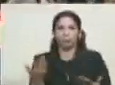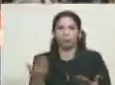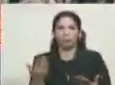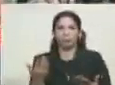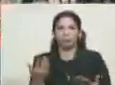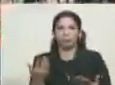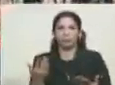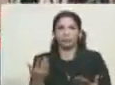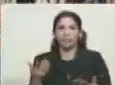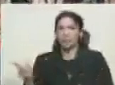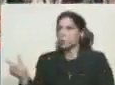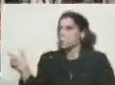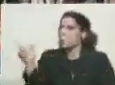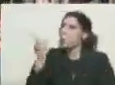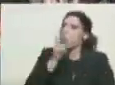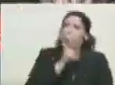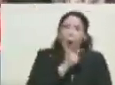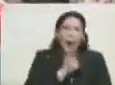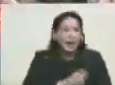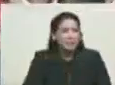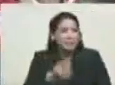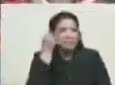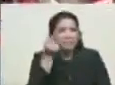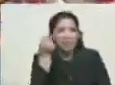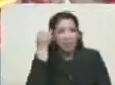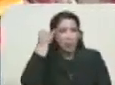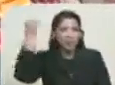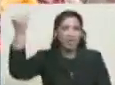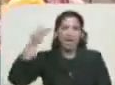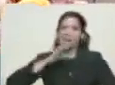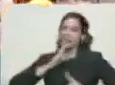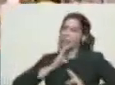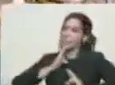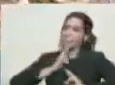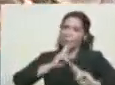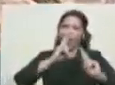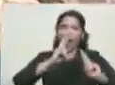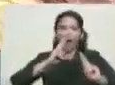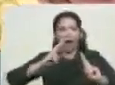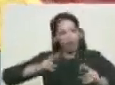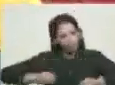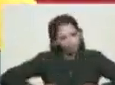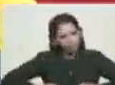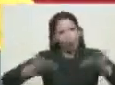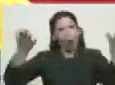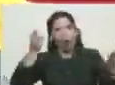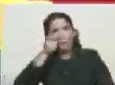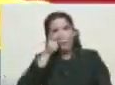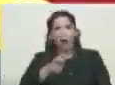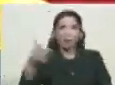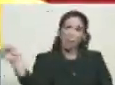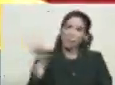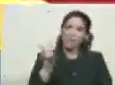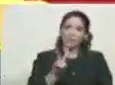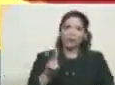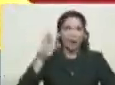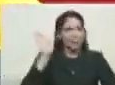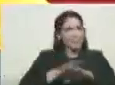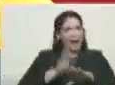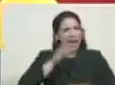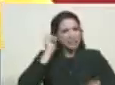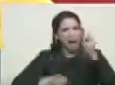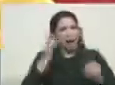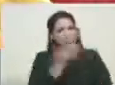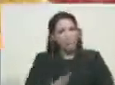no tienen ni la menor idea de la respuesta que daría el pueblo de Venezuela si aquí le pasa algo al hermano